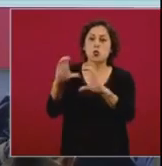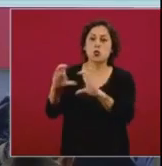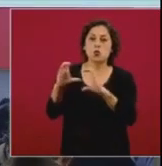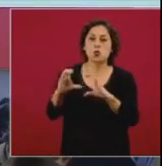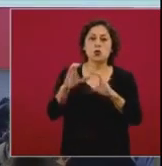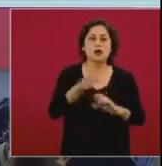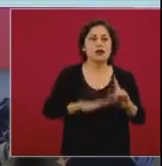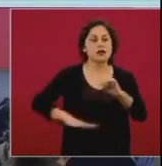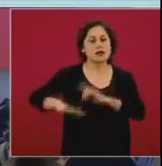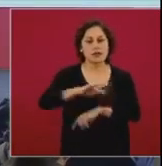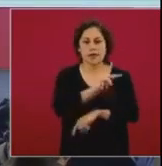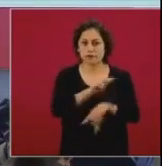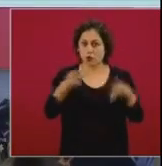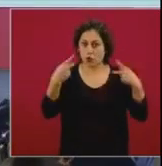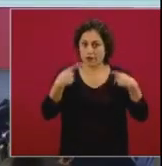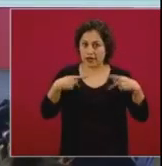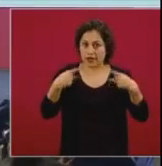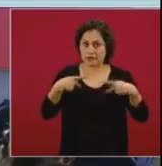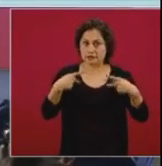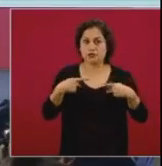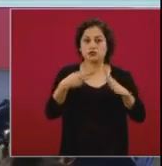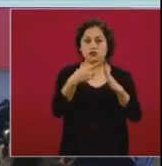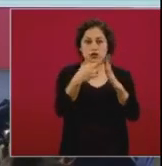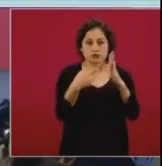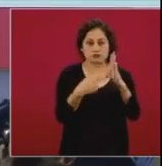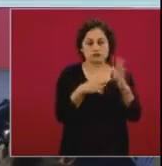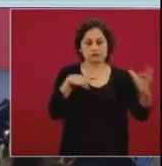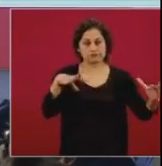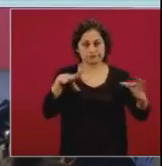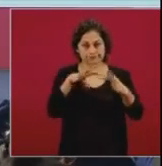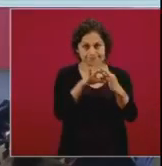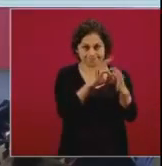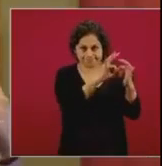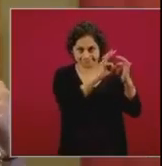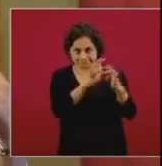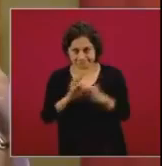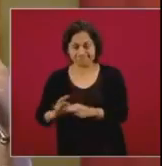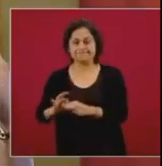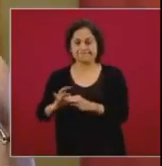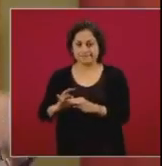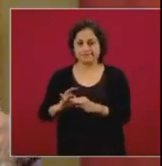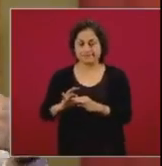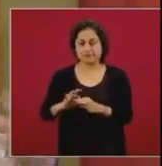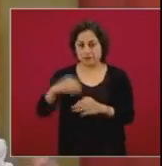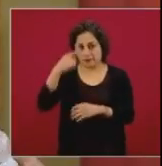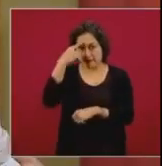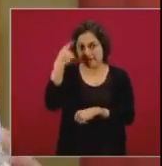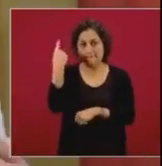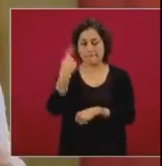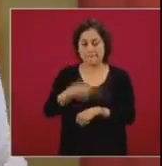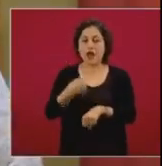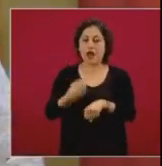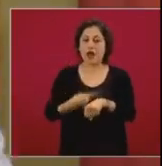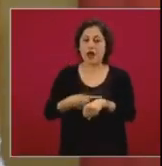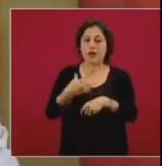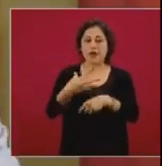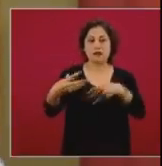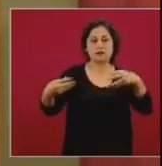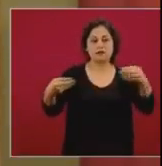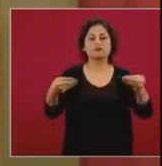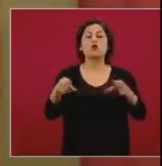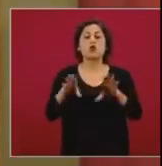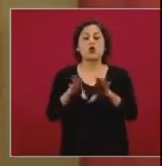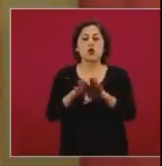todo el país tuvo las mismas características de disminución casi total de la actividad